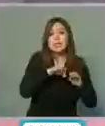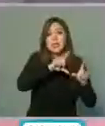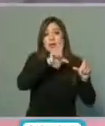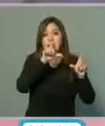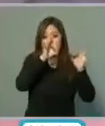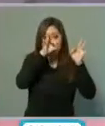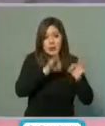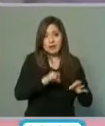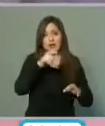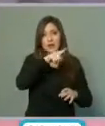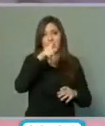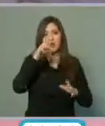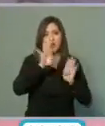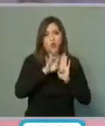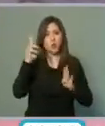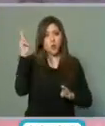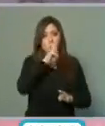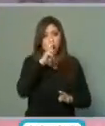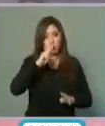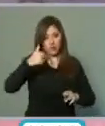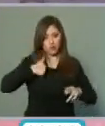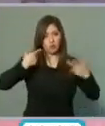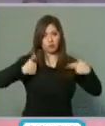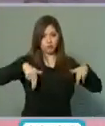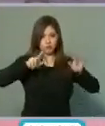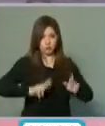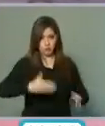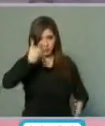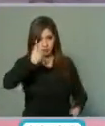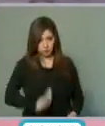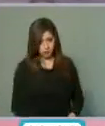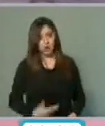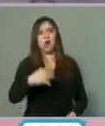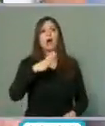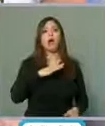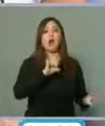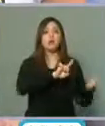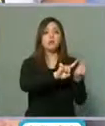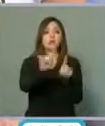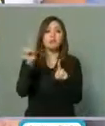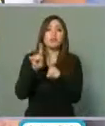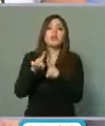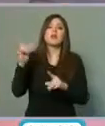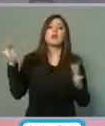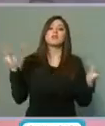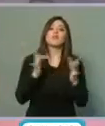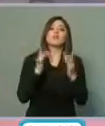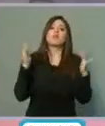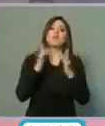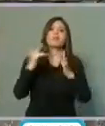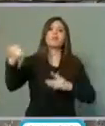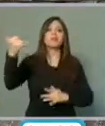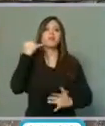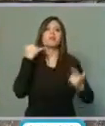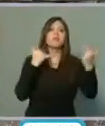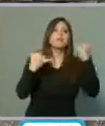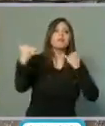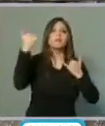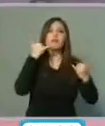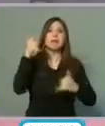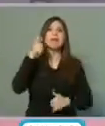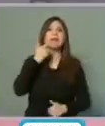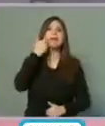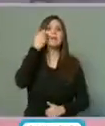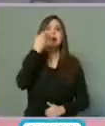Rusia, que yo estoy entrevistando en este momento, tenemos muchísimas llamadas, mucha gente llegan para